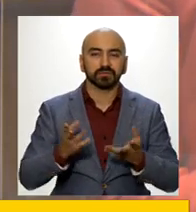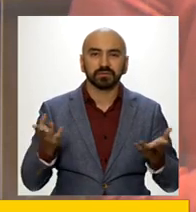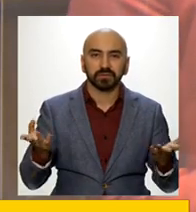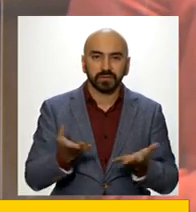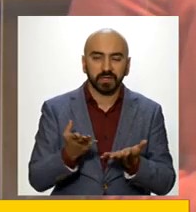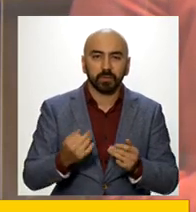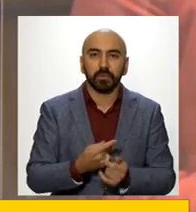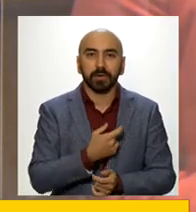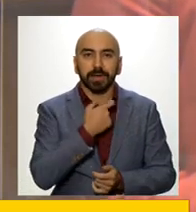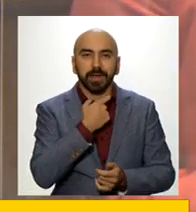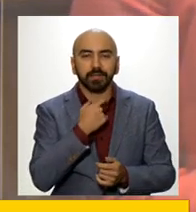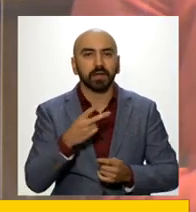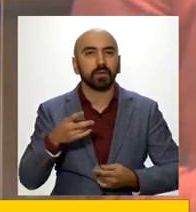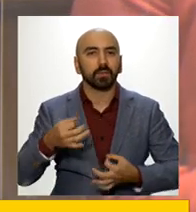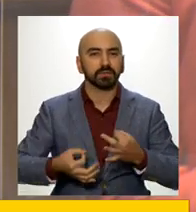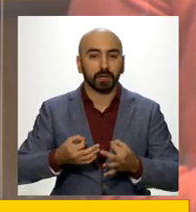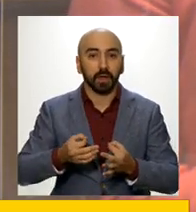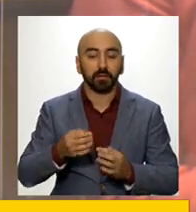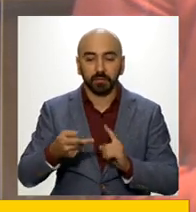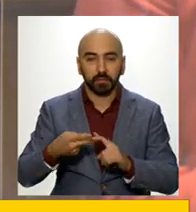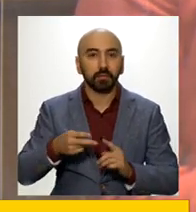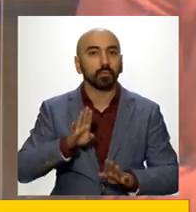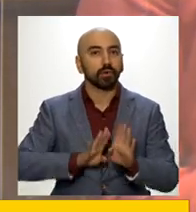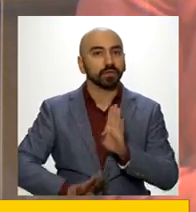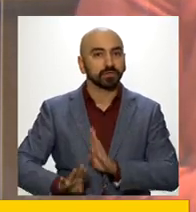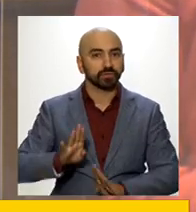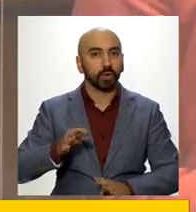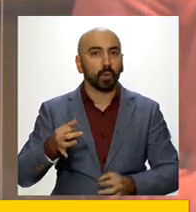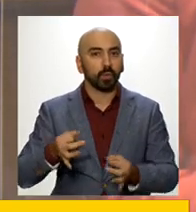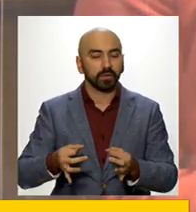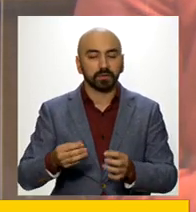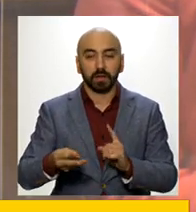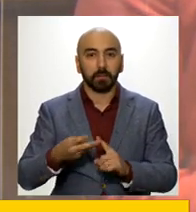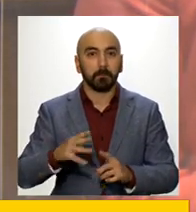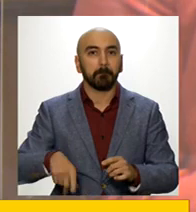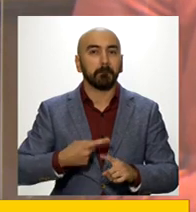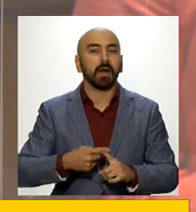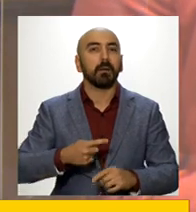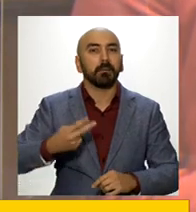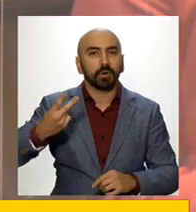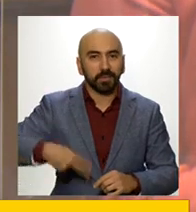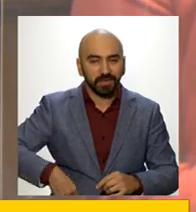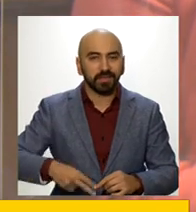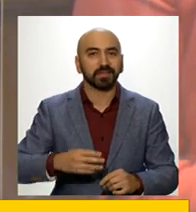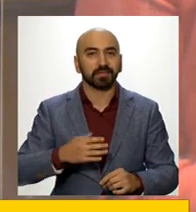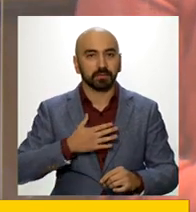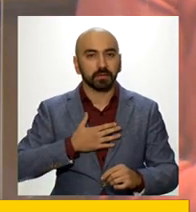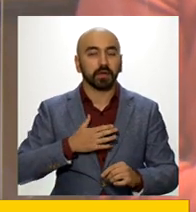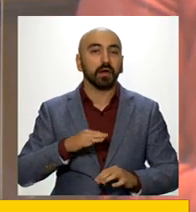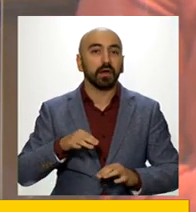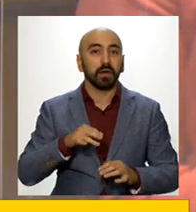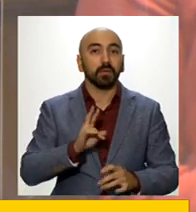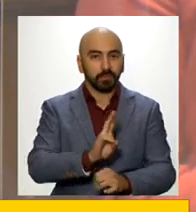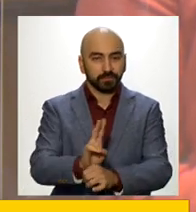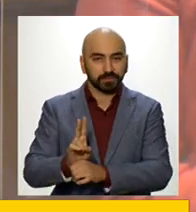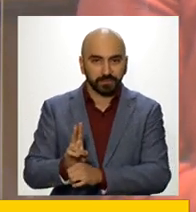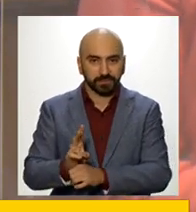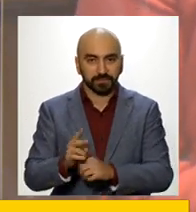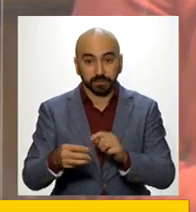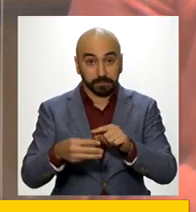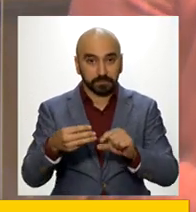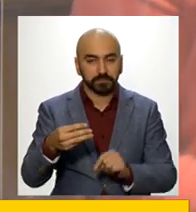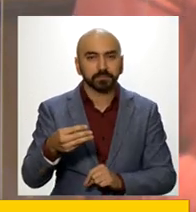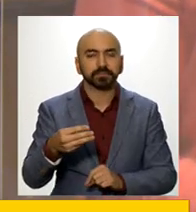judiciales, protección judicial y a la propiedad de las personas docentes. En su sentencia, la